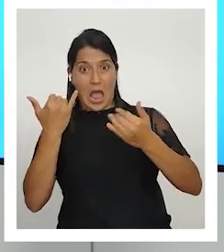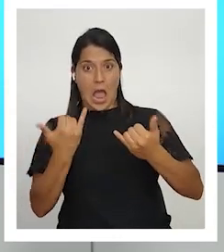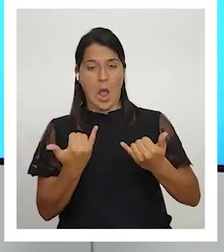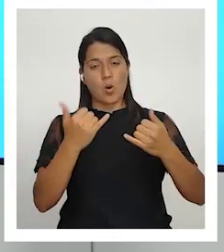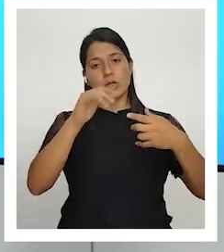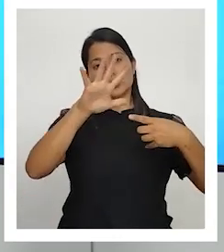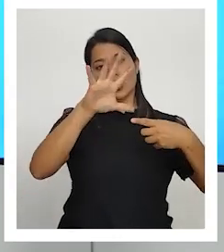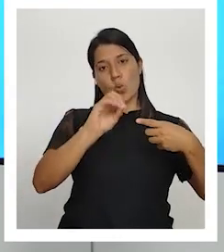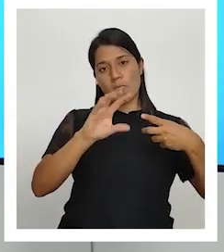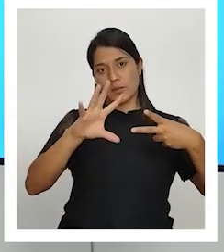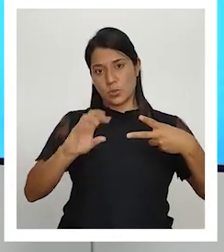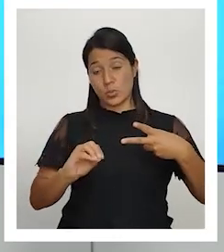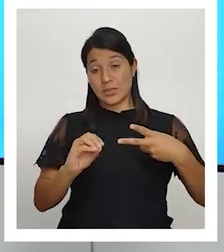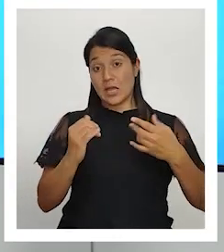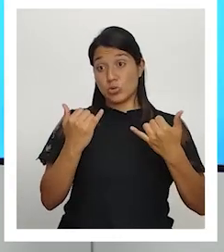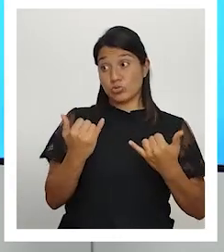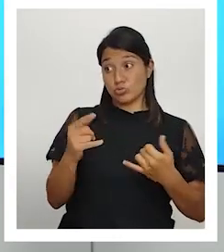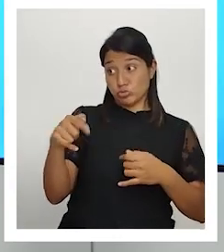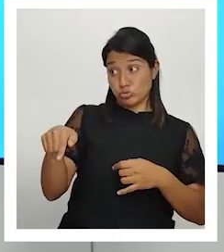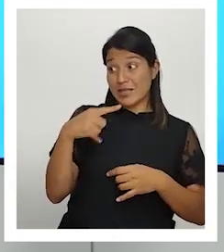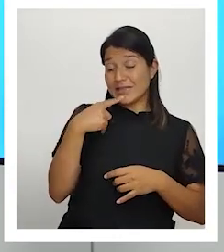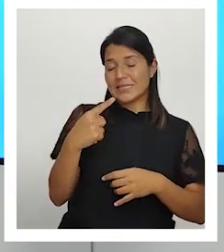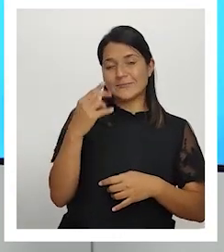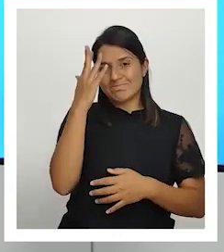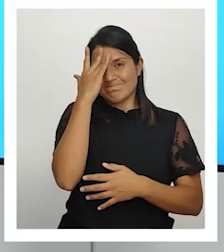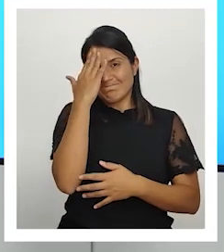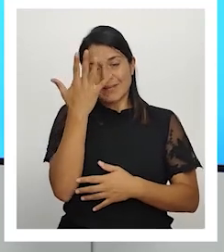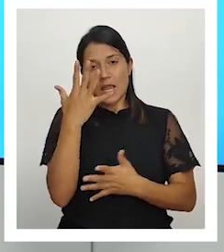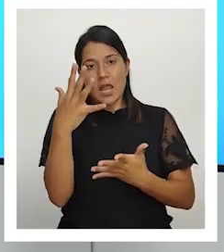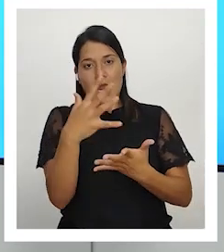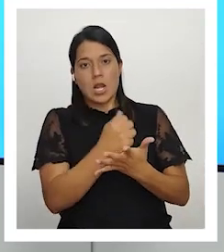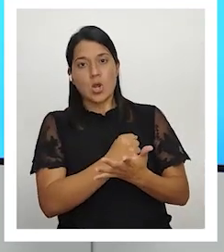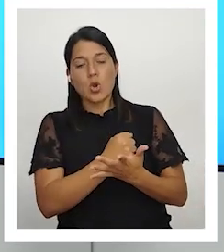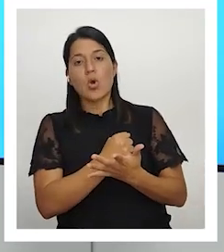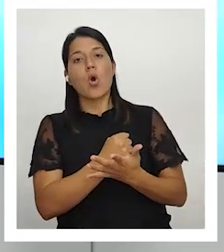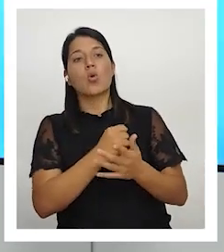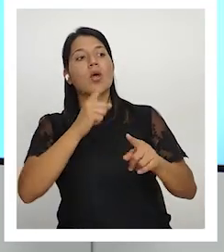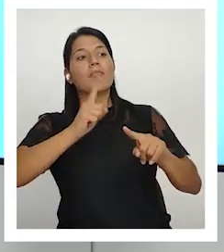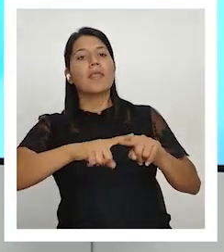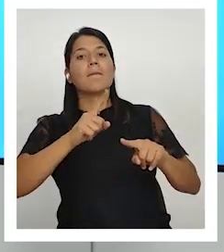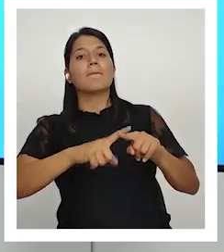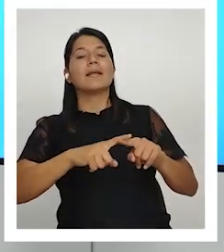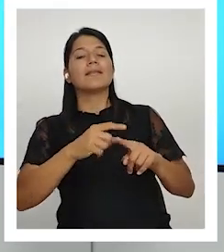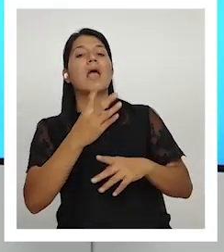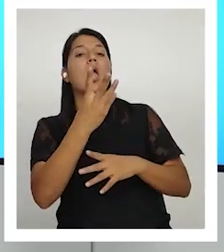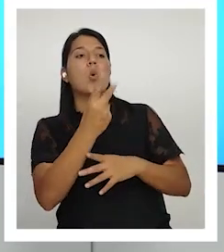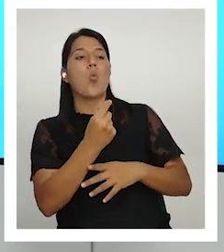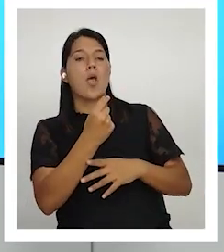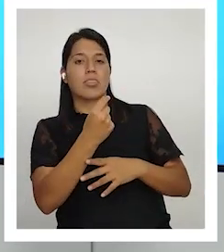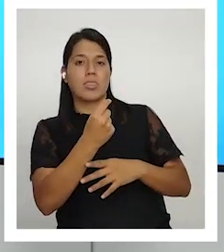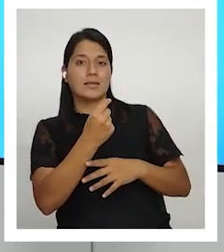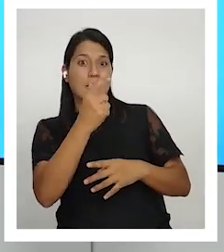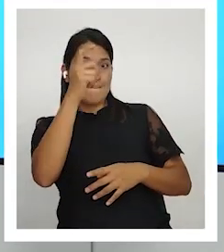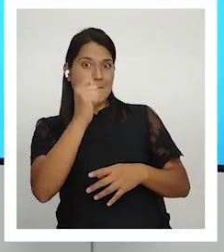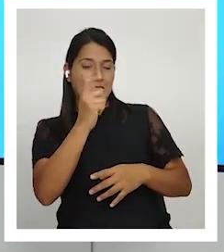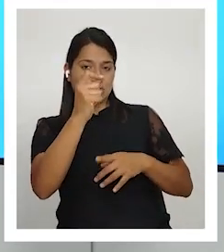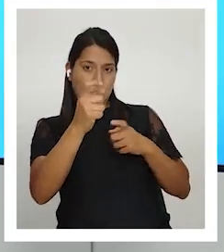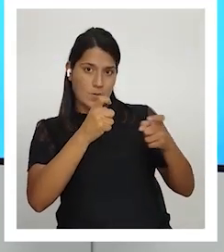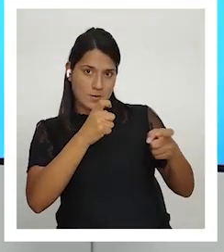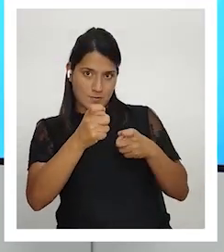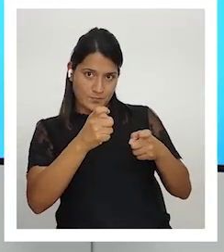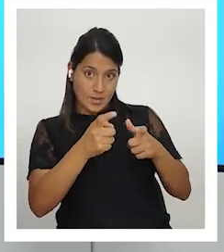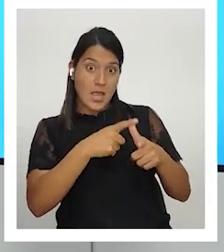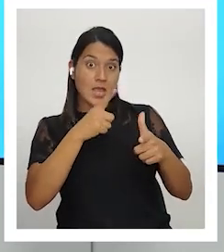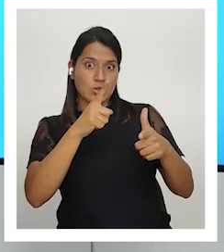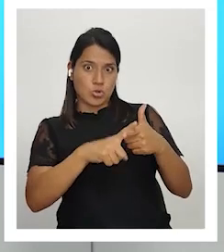mayores preocupaciones es que el cobro se realizará considerando el total de activos administrados por el régimen, por lo que al ser el fondo de pensiones